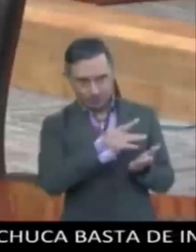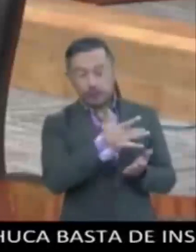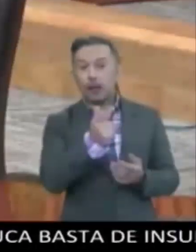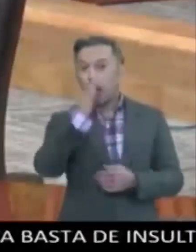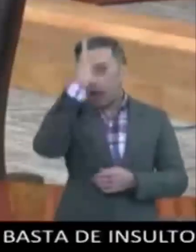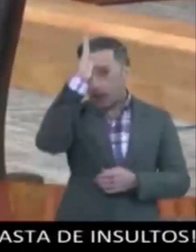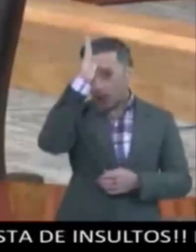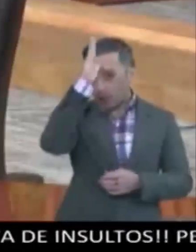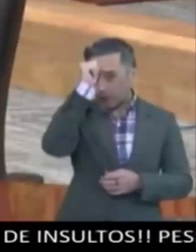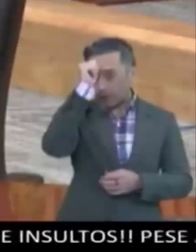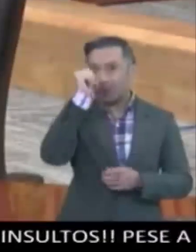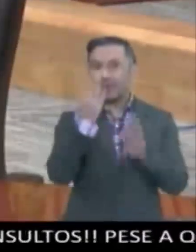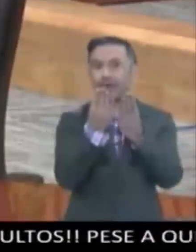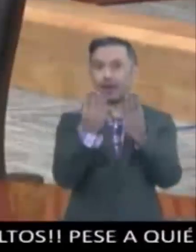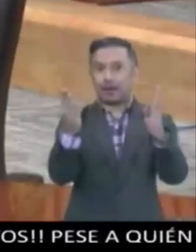electoral